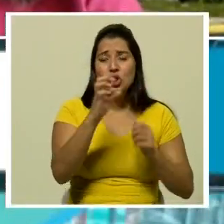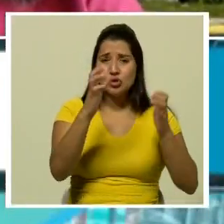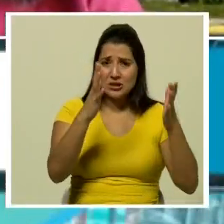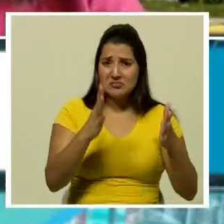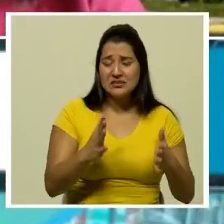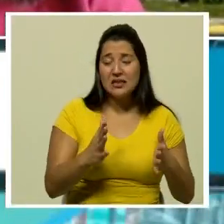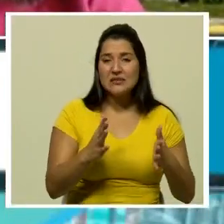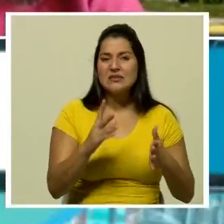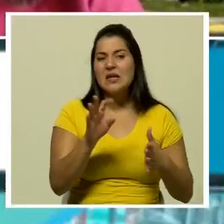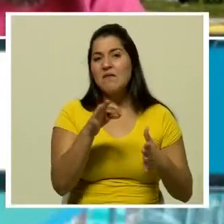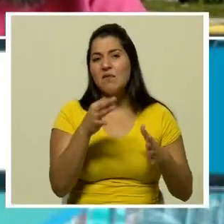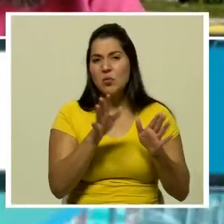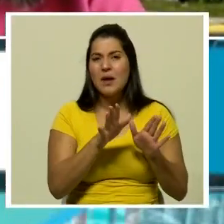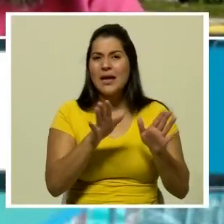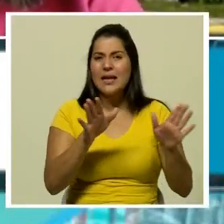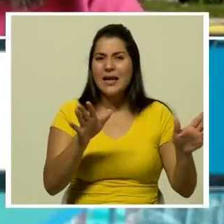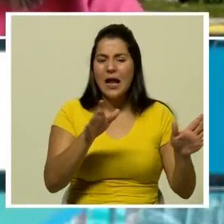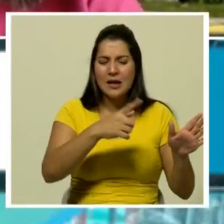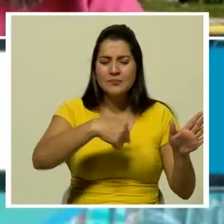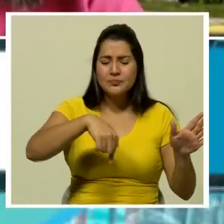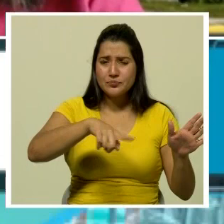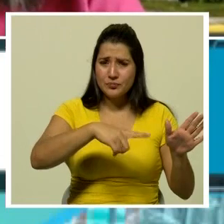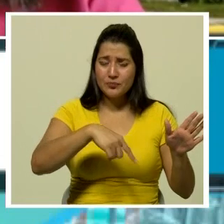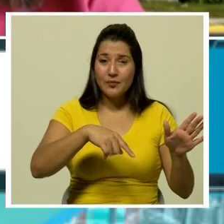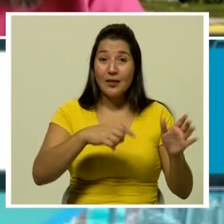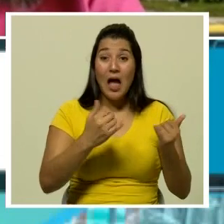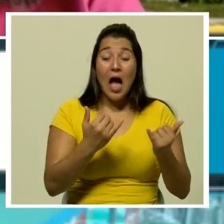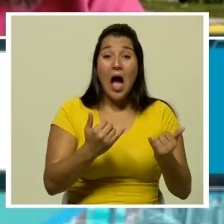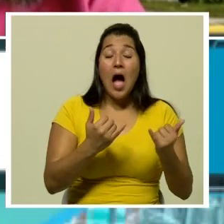está fascinado, está